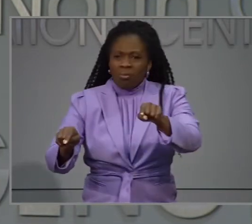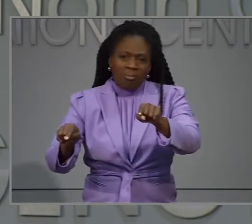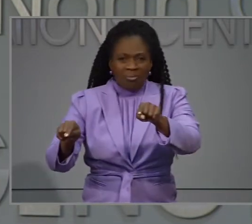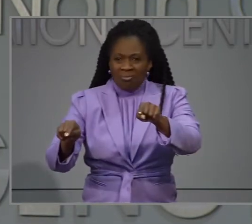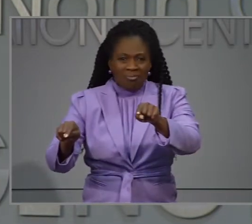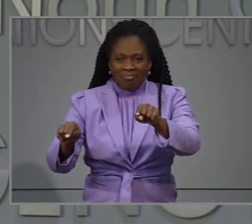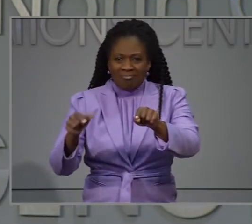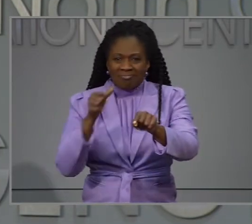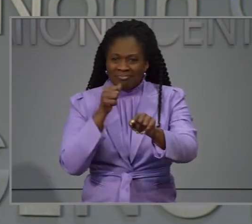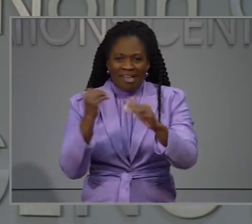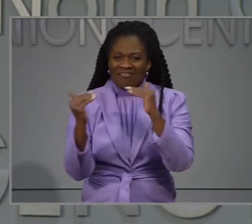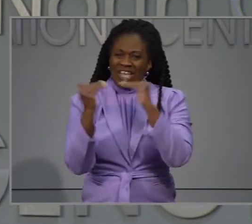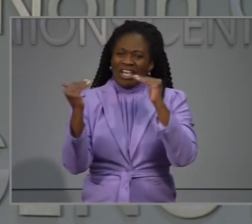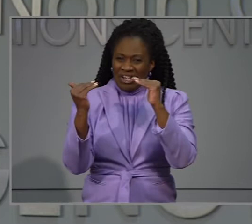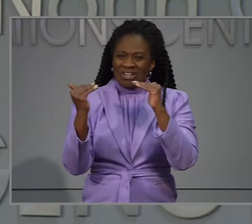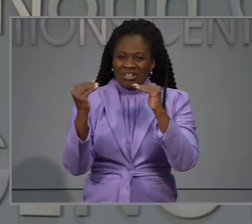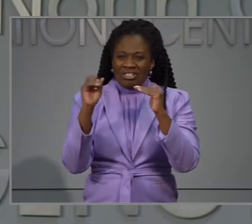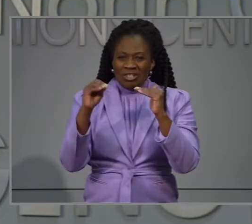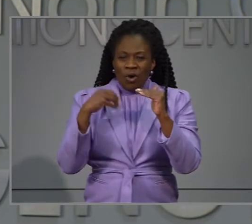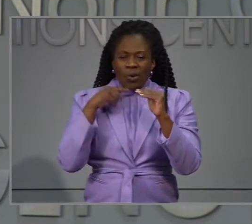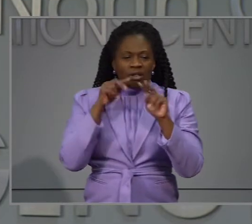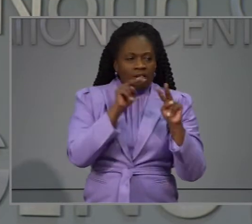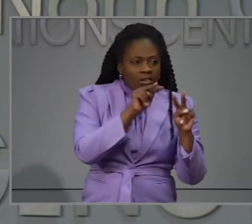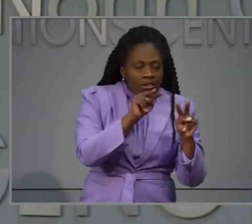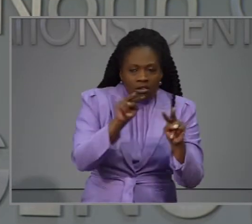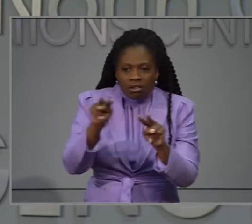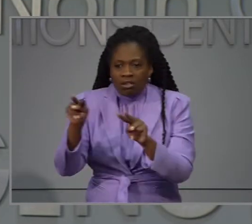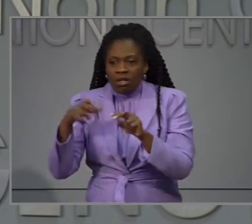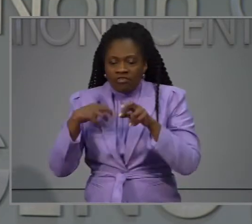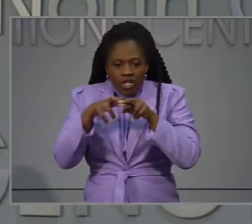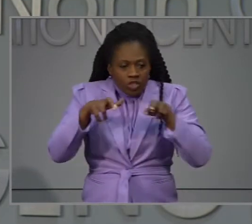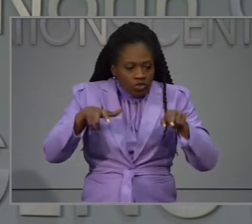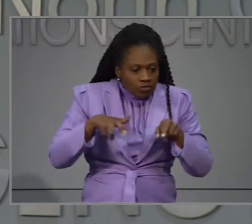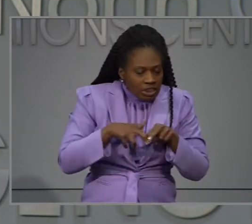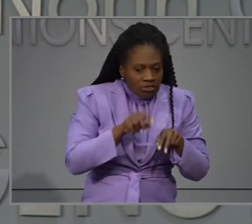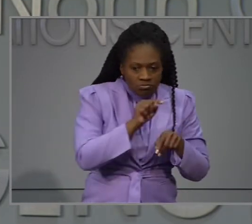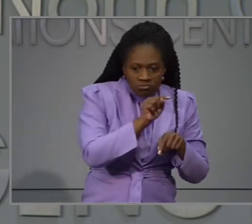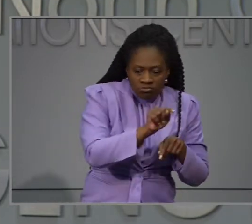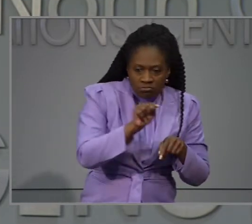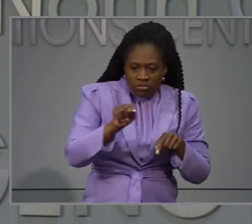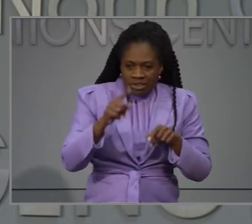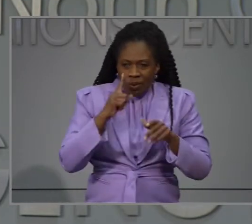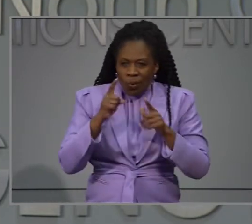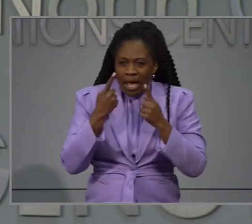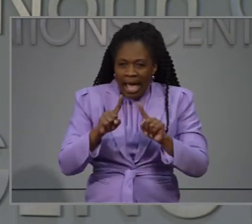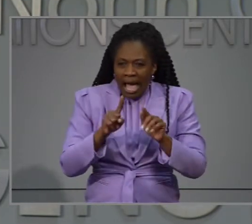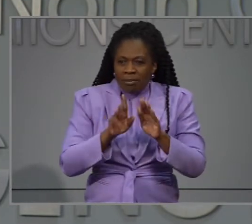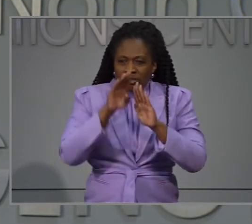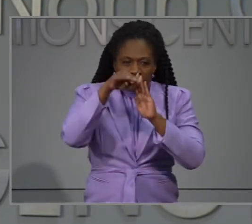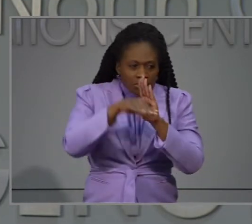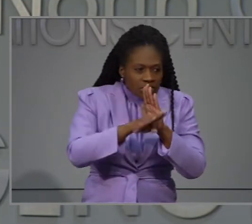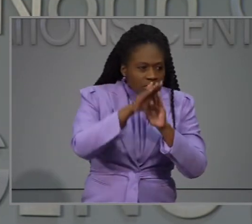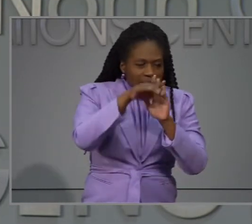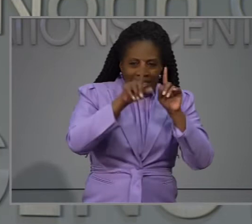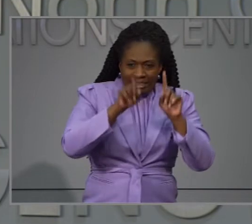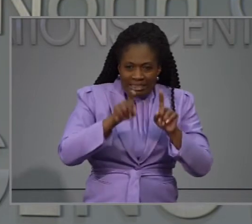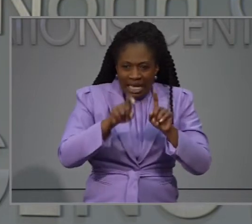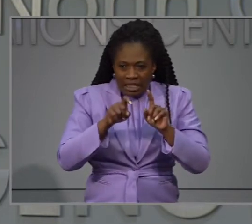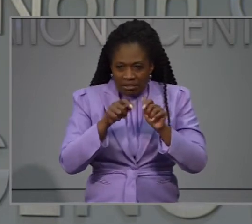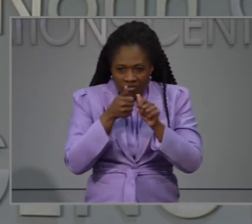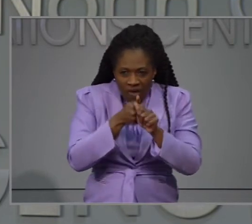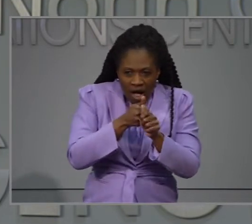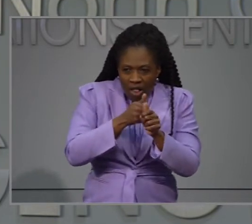nosotros dejamos abierta la posibilidad de ver regiones de nuestro estado para ver las tendencias las